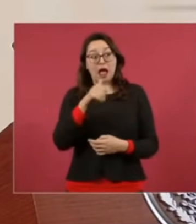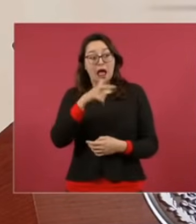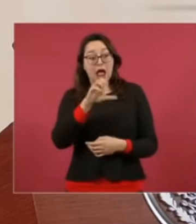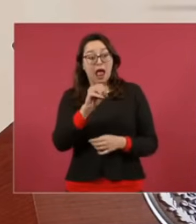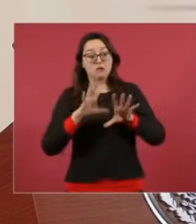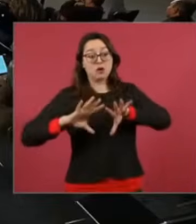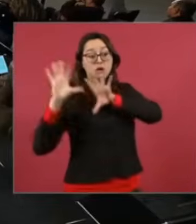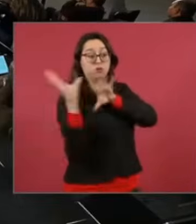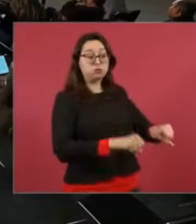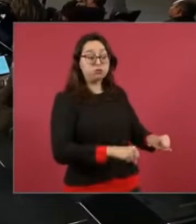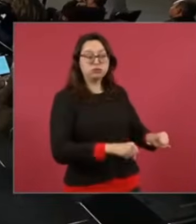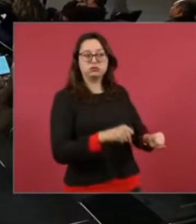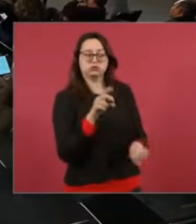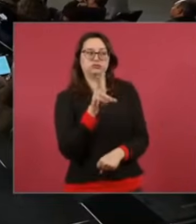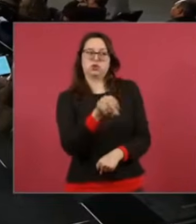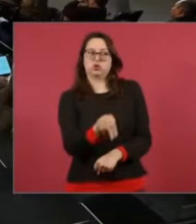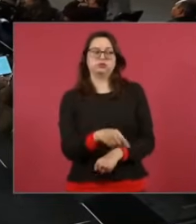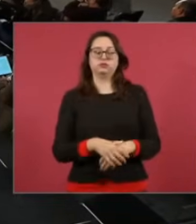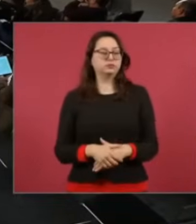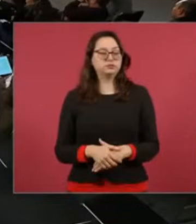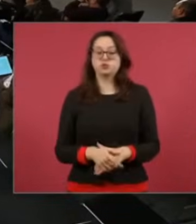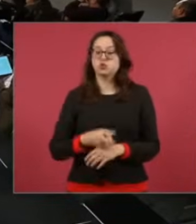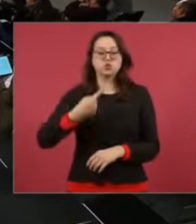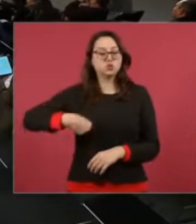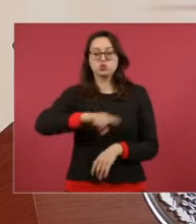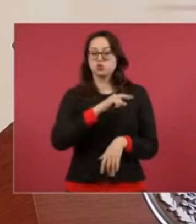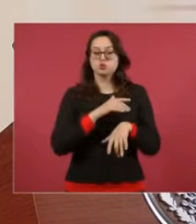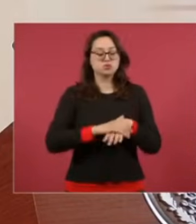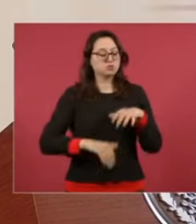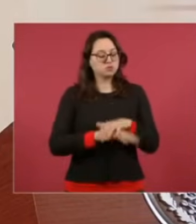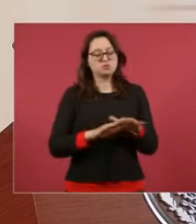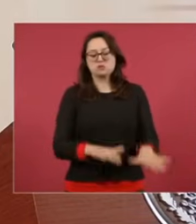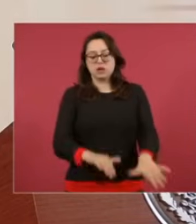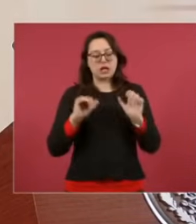Se refiere al ejército. O sea, que no... Al ejército, sí. Nosotros no vamos a intervenir.